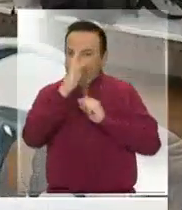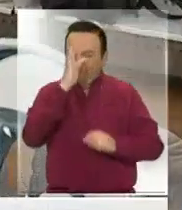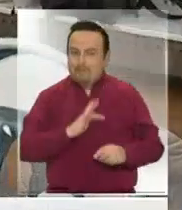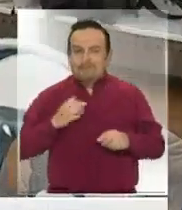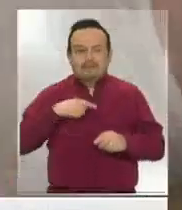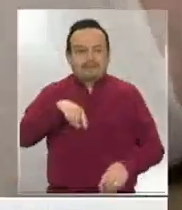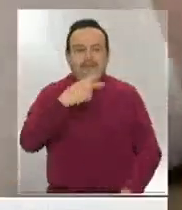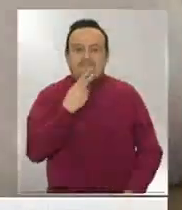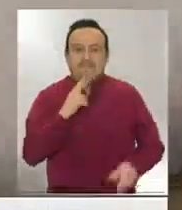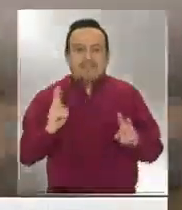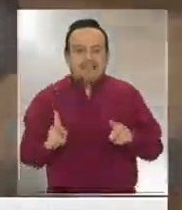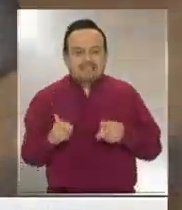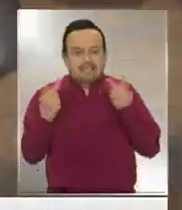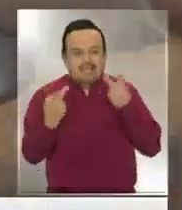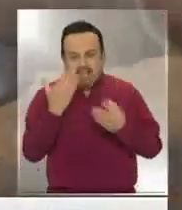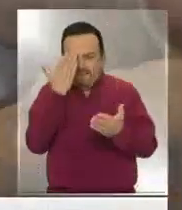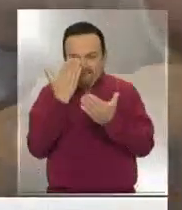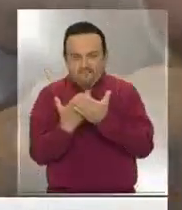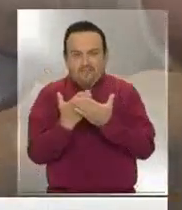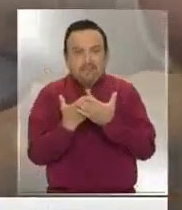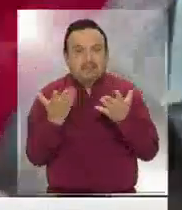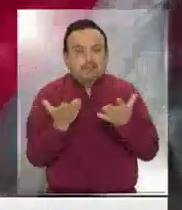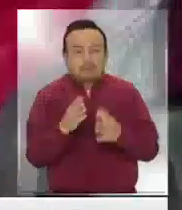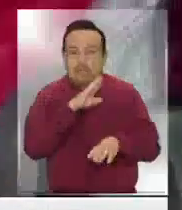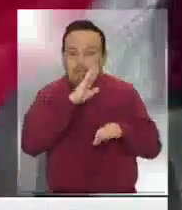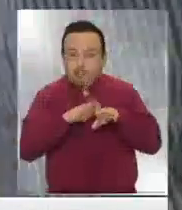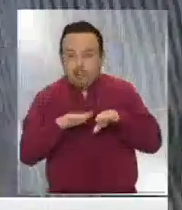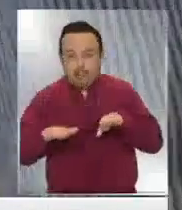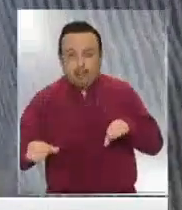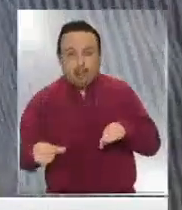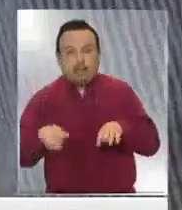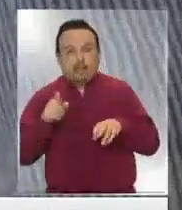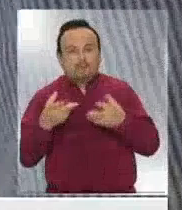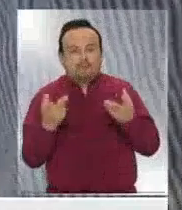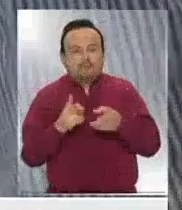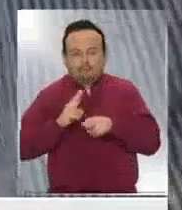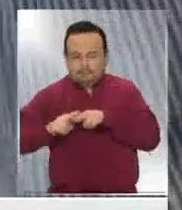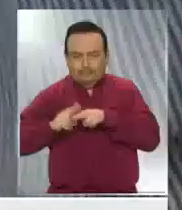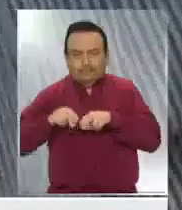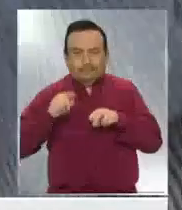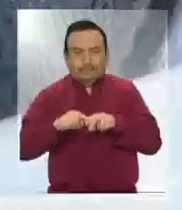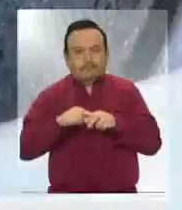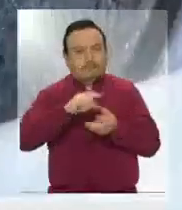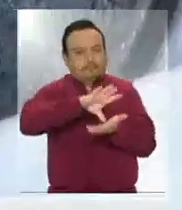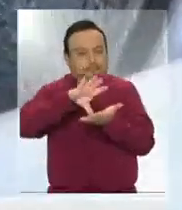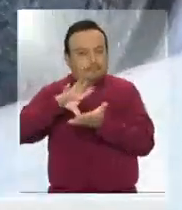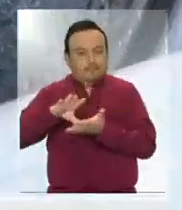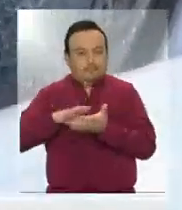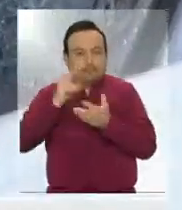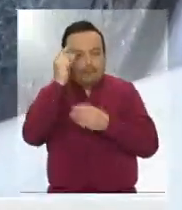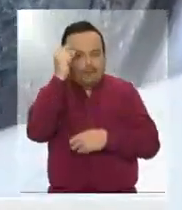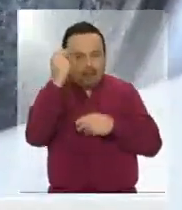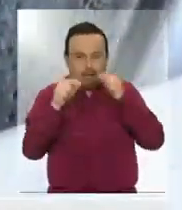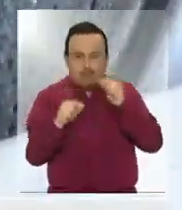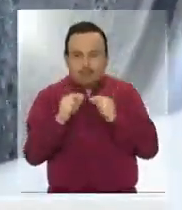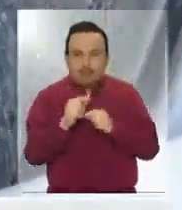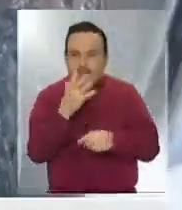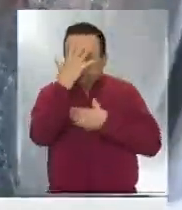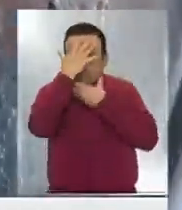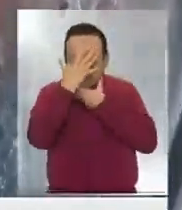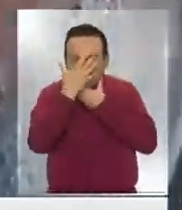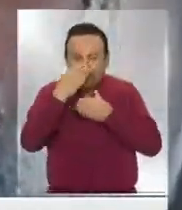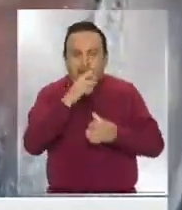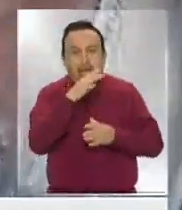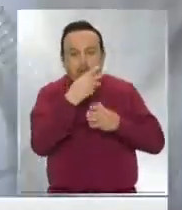salvar vidas. Y es que para enfrentar la falta de camas en las unidades de cuidados intensivos, distintos países del mundo han transformado máscaras de buceo